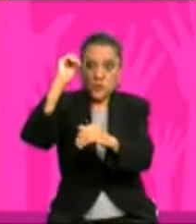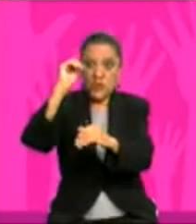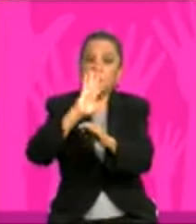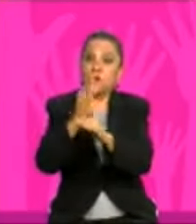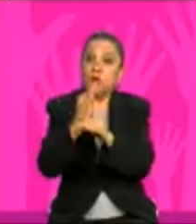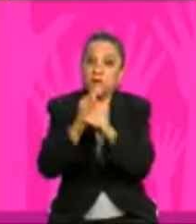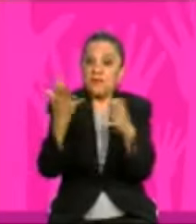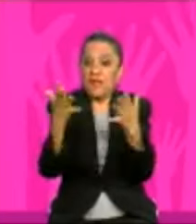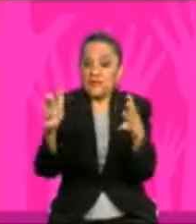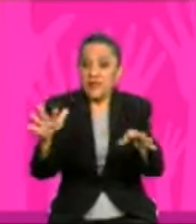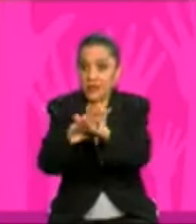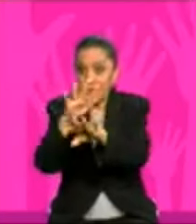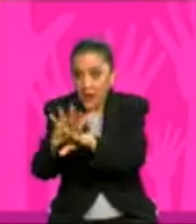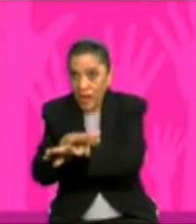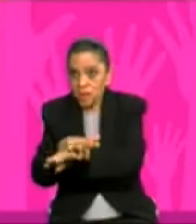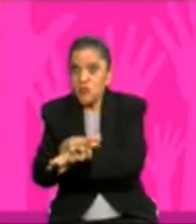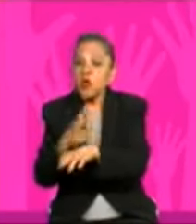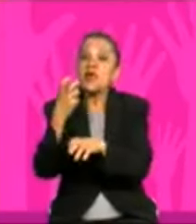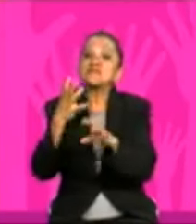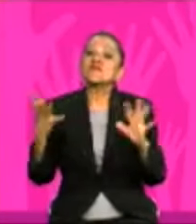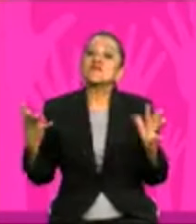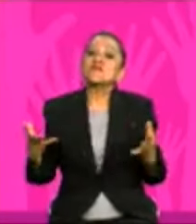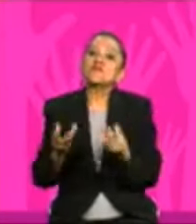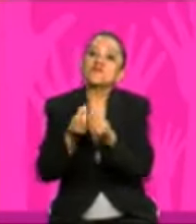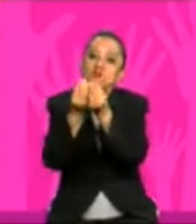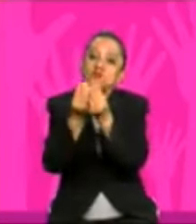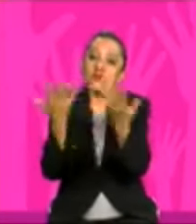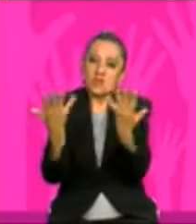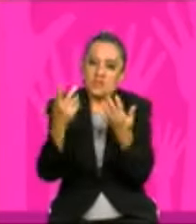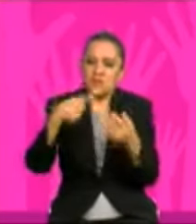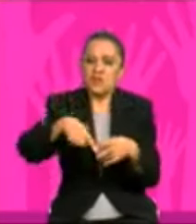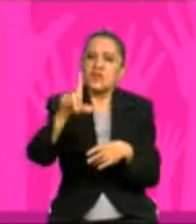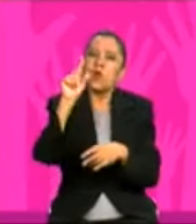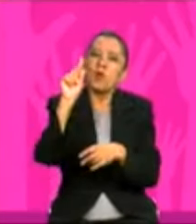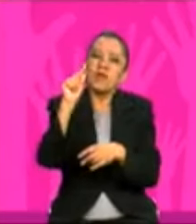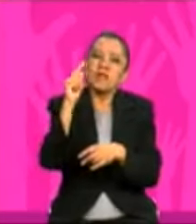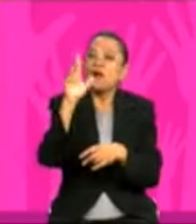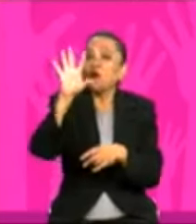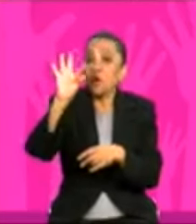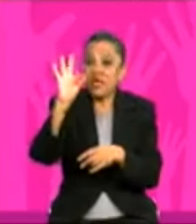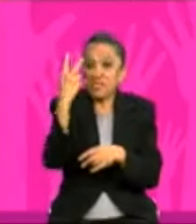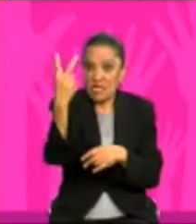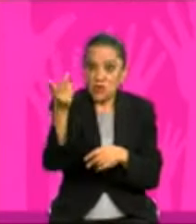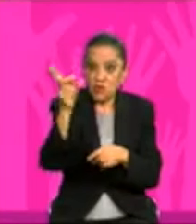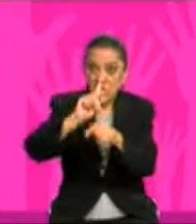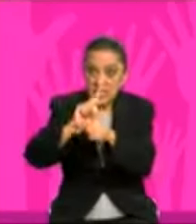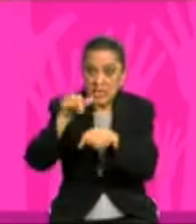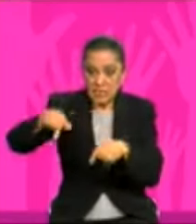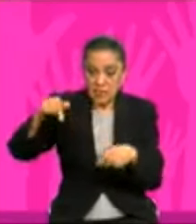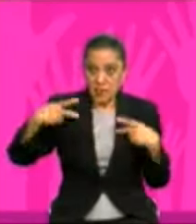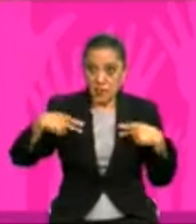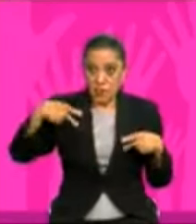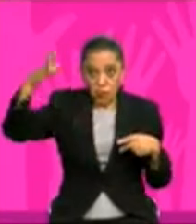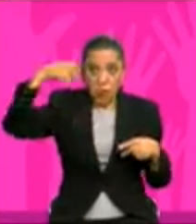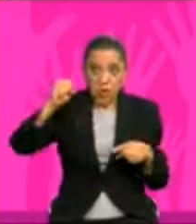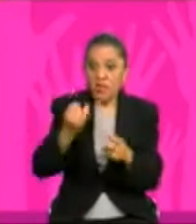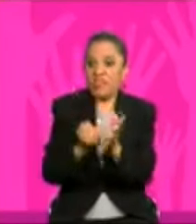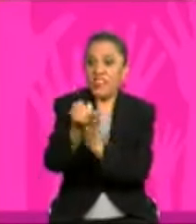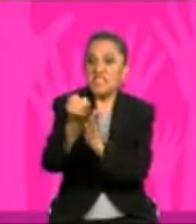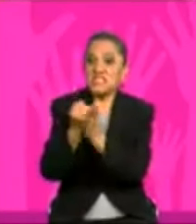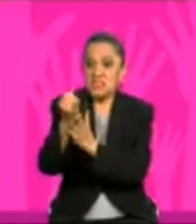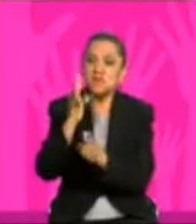el cambio, y el cambio lo hacemos juntos. Dentro de 42 días los morelenses decidiremos cuál es el futuro